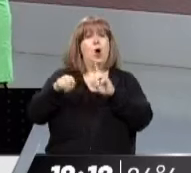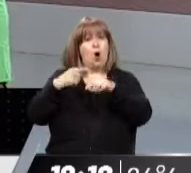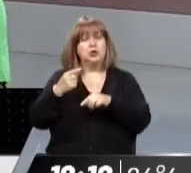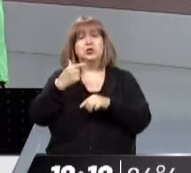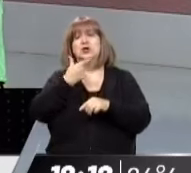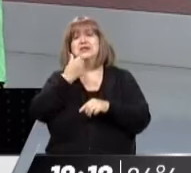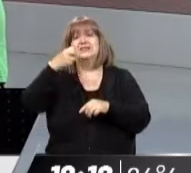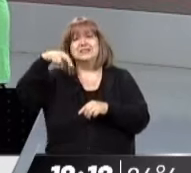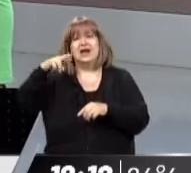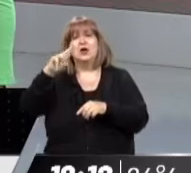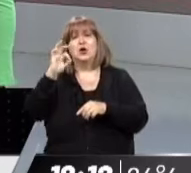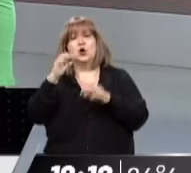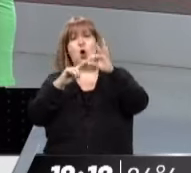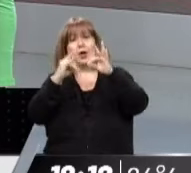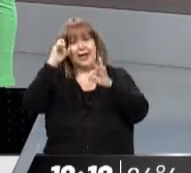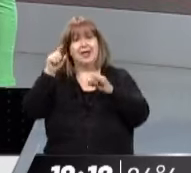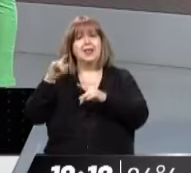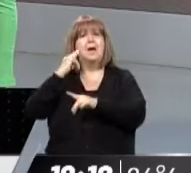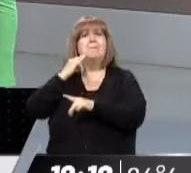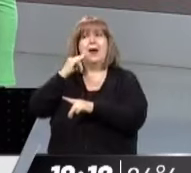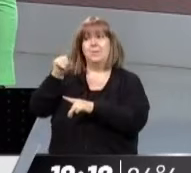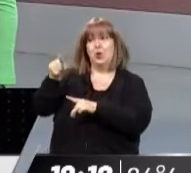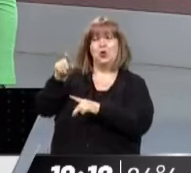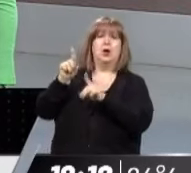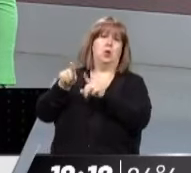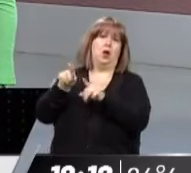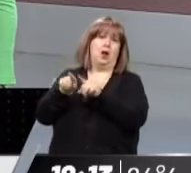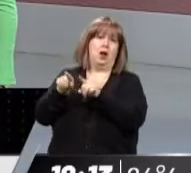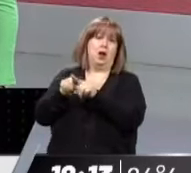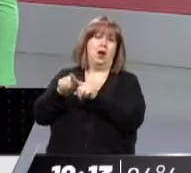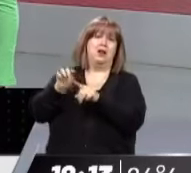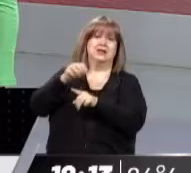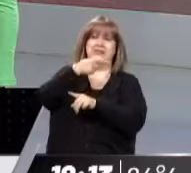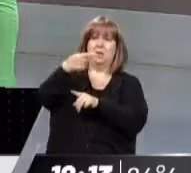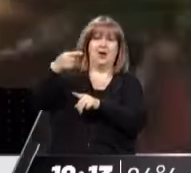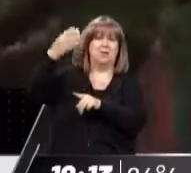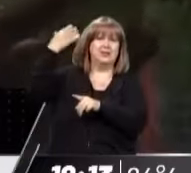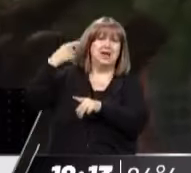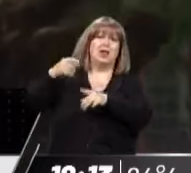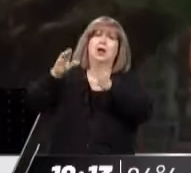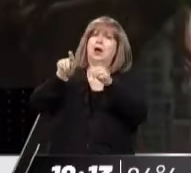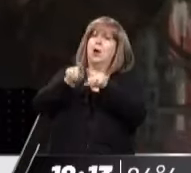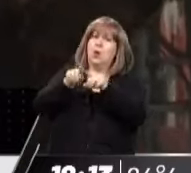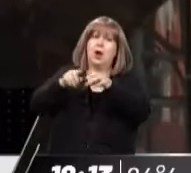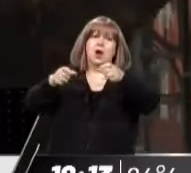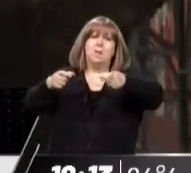uno de los distritos del departamento Maipú, no fue ajeno a esto. La semana pasada justamente también sufrieron una tormenta granicera